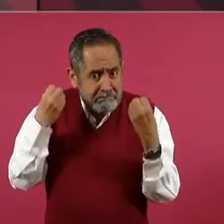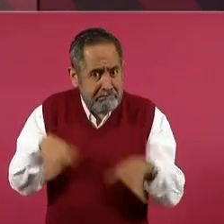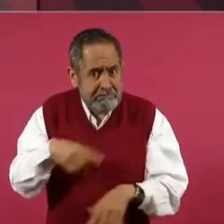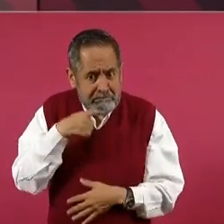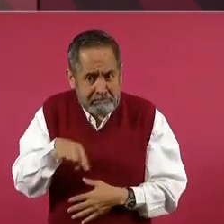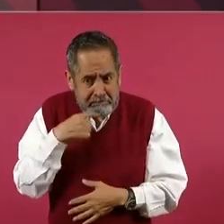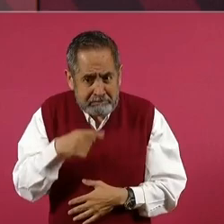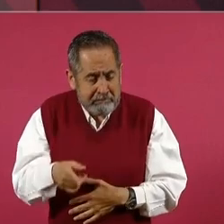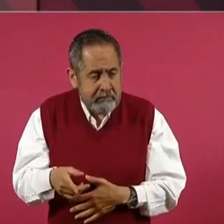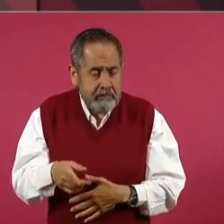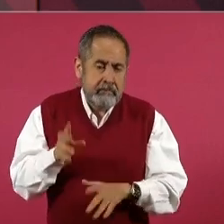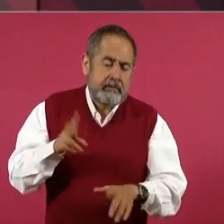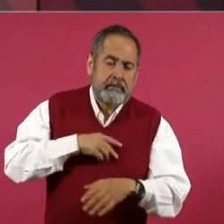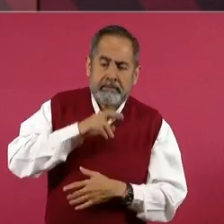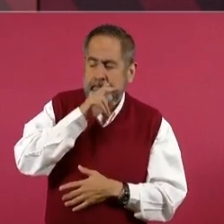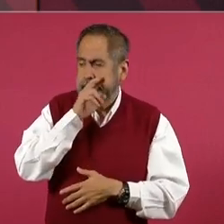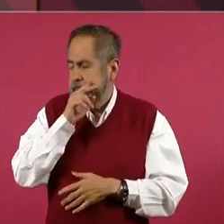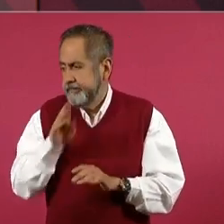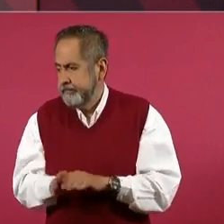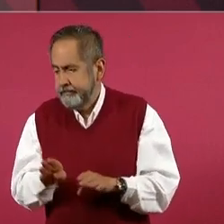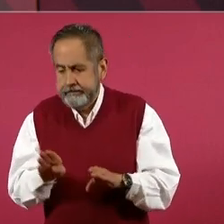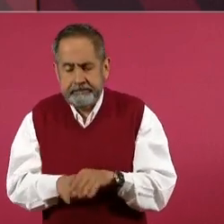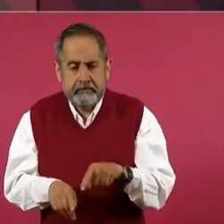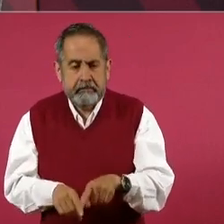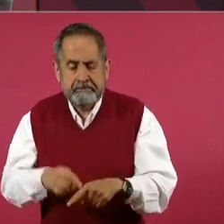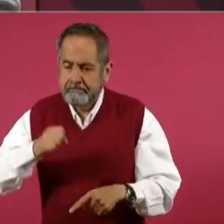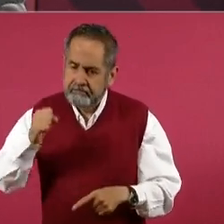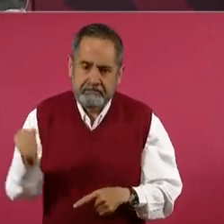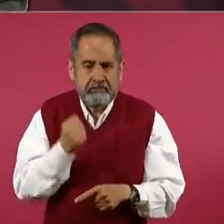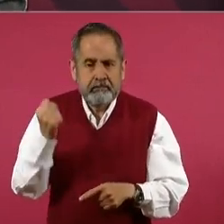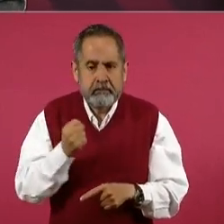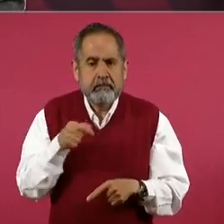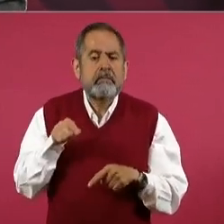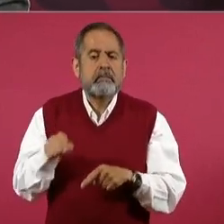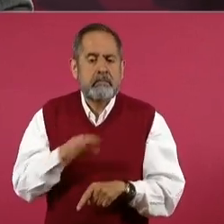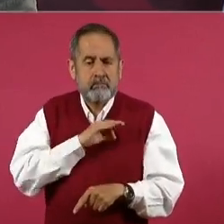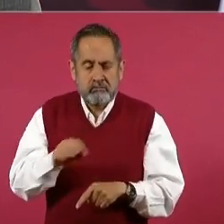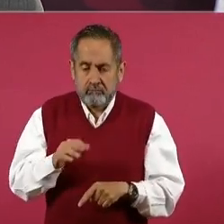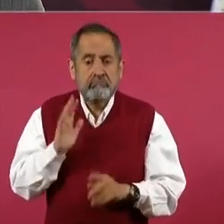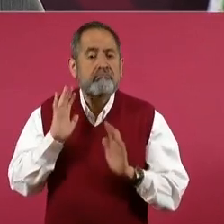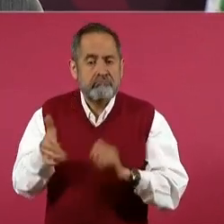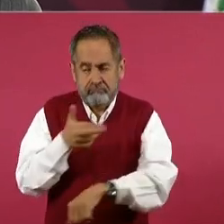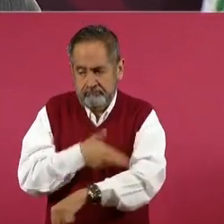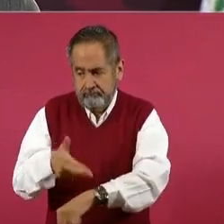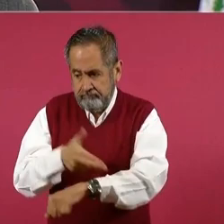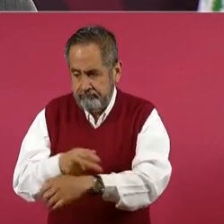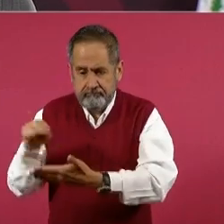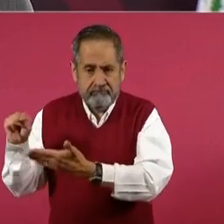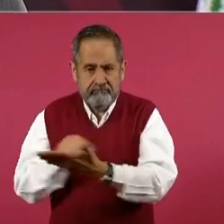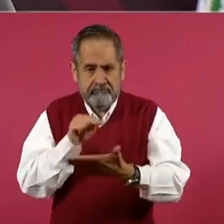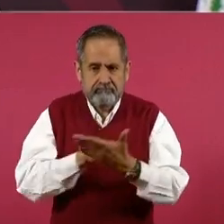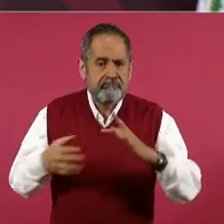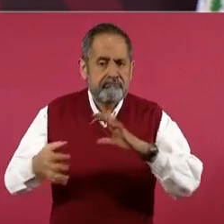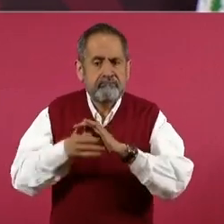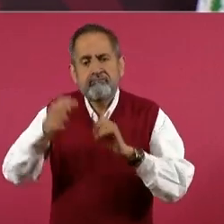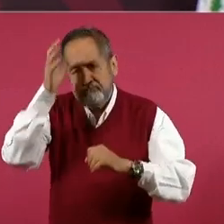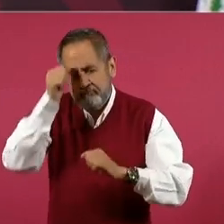Nos preocupaba mucho eso y afortunadamente ya se logró firmar un